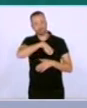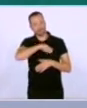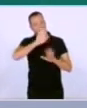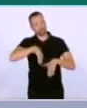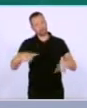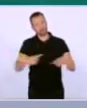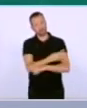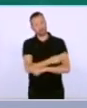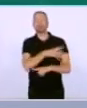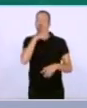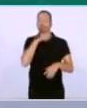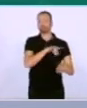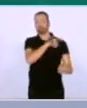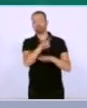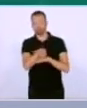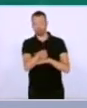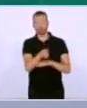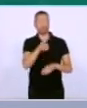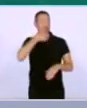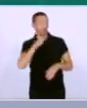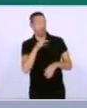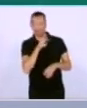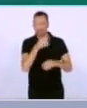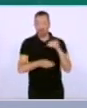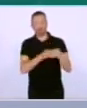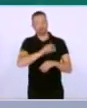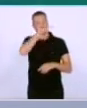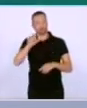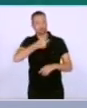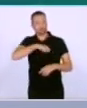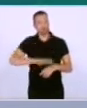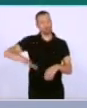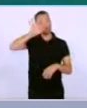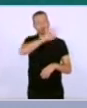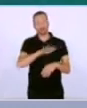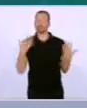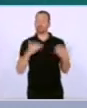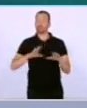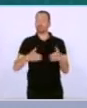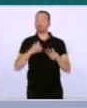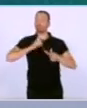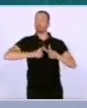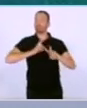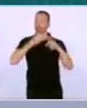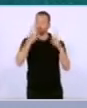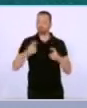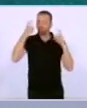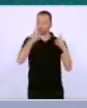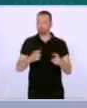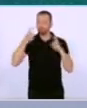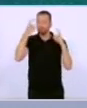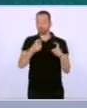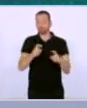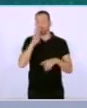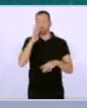toda esa traición a los españoles desde Box hemos hecho todo lo posible en nuestra actividad en